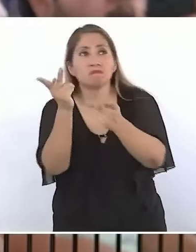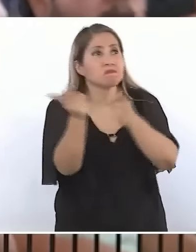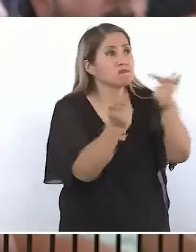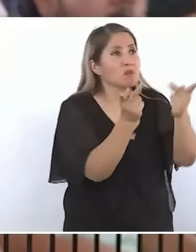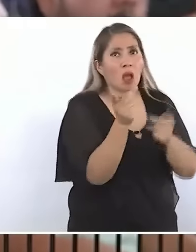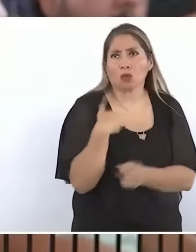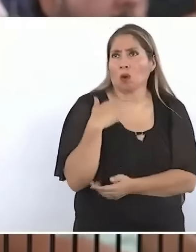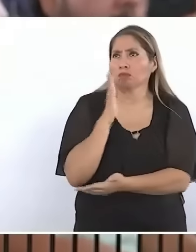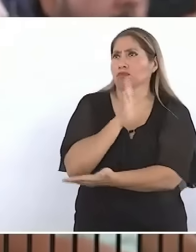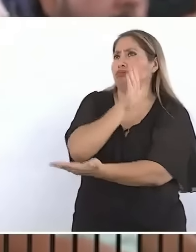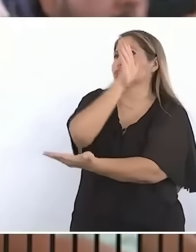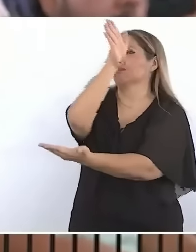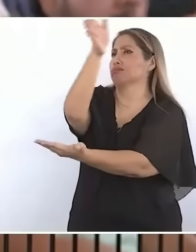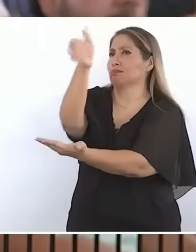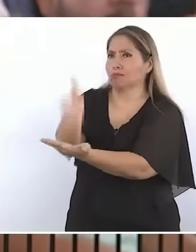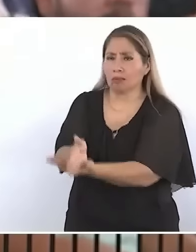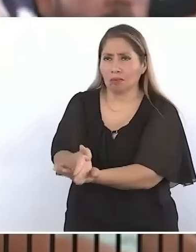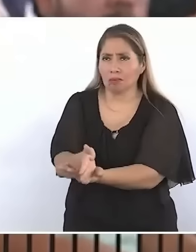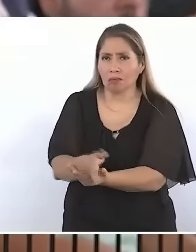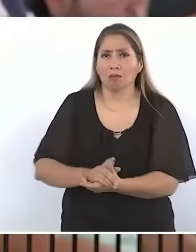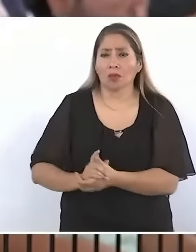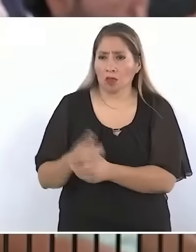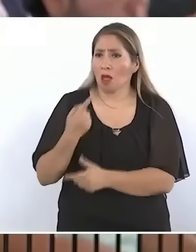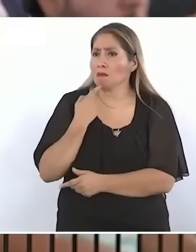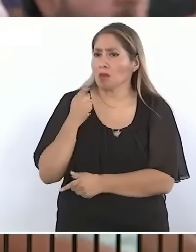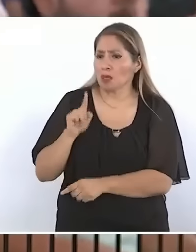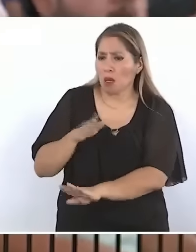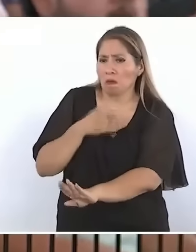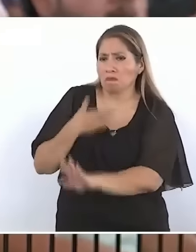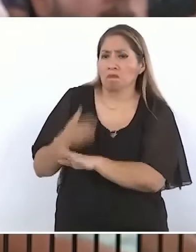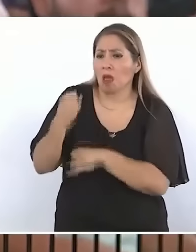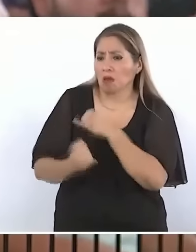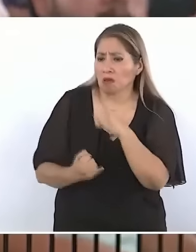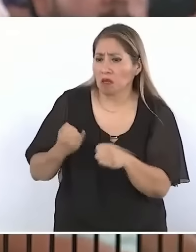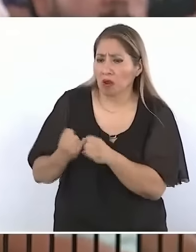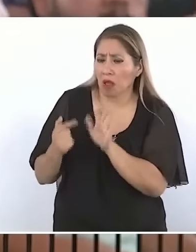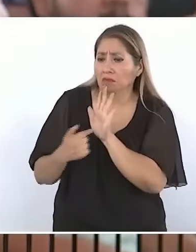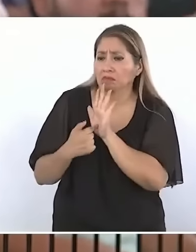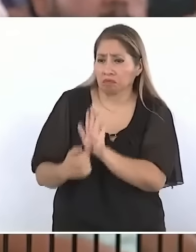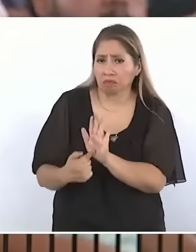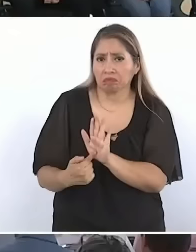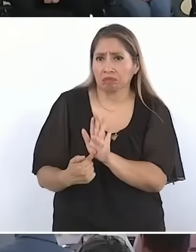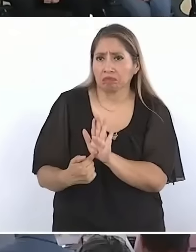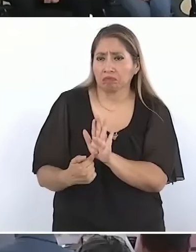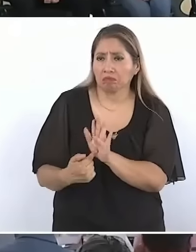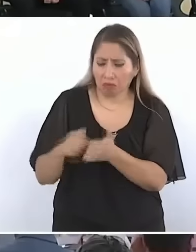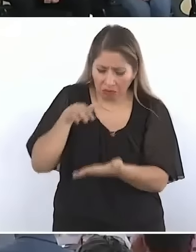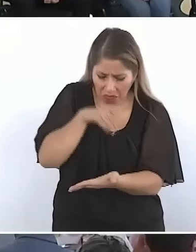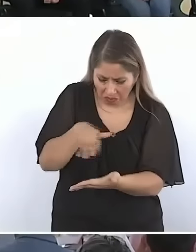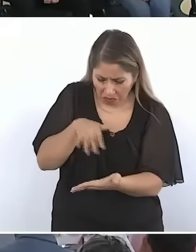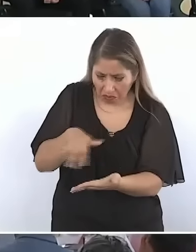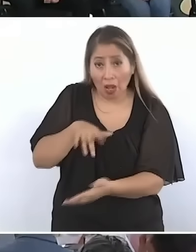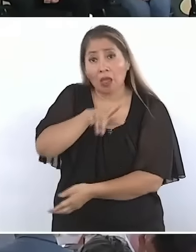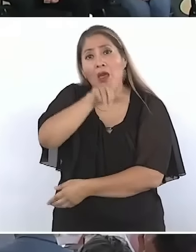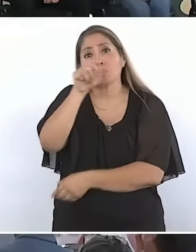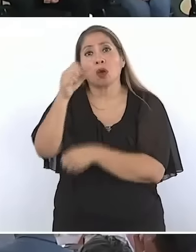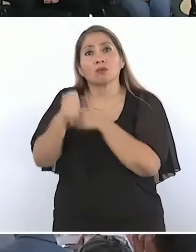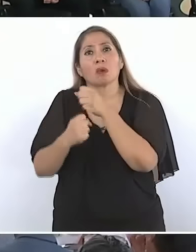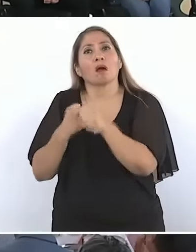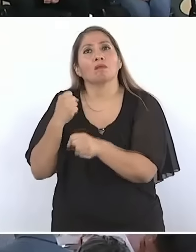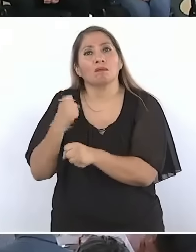Y llegué y dejé mi demanda internacional, la cual se realizó después de